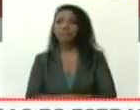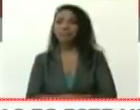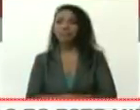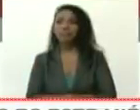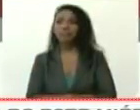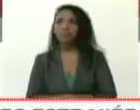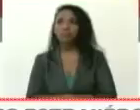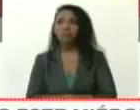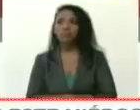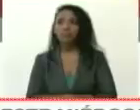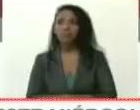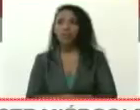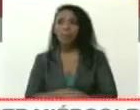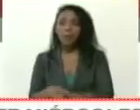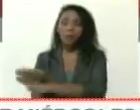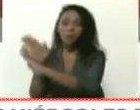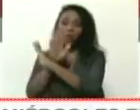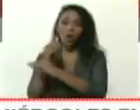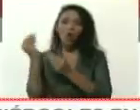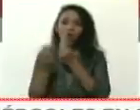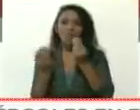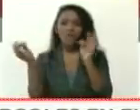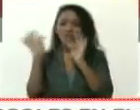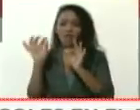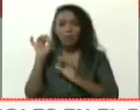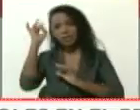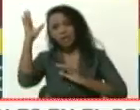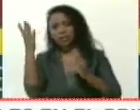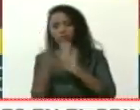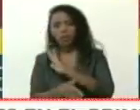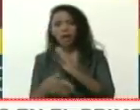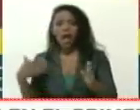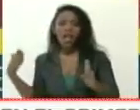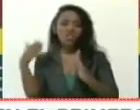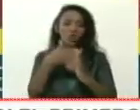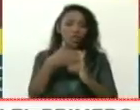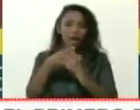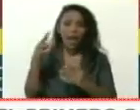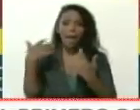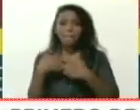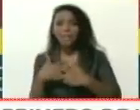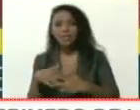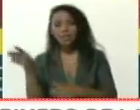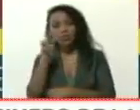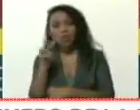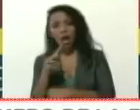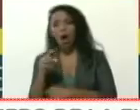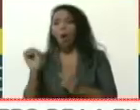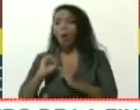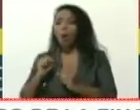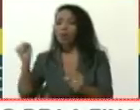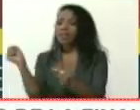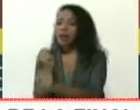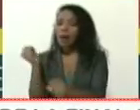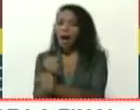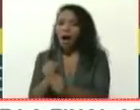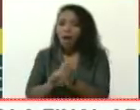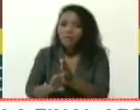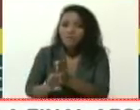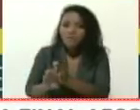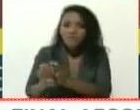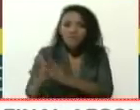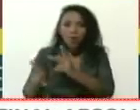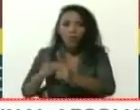coercitivas para el bloqueo. Entonces ya no solo es contra las empresas venezolanas, contra los productores venezolanos, sino contra